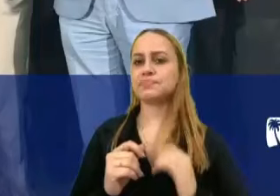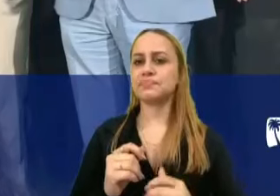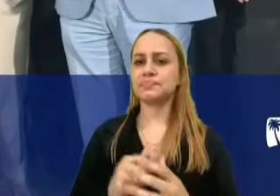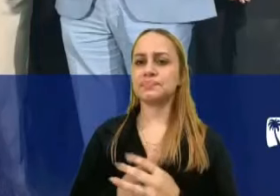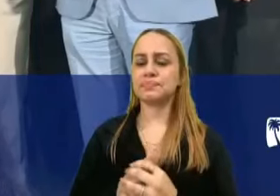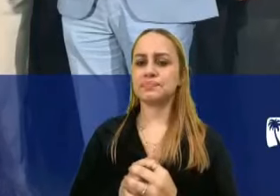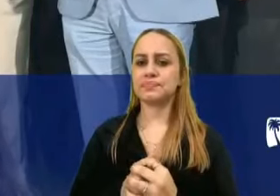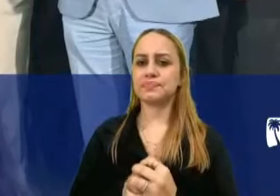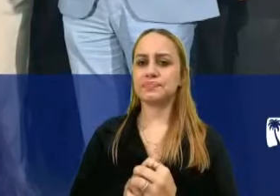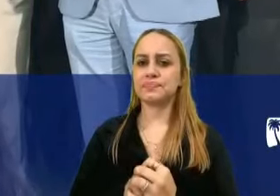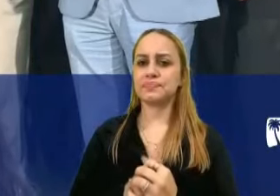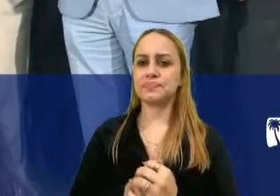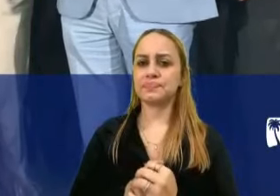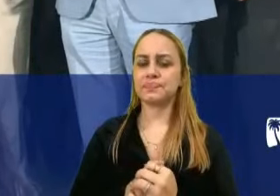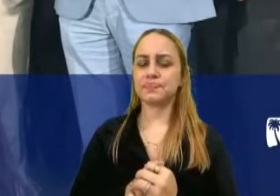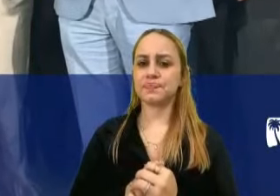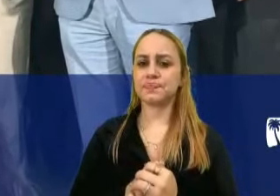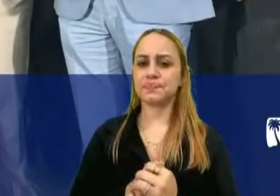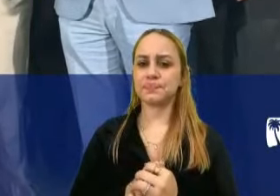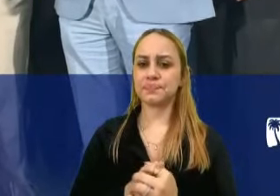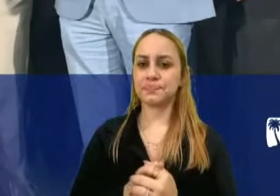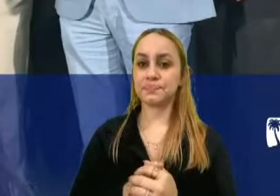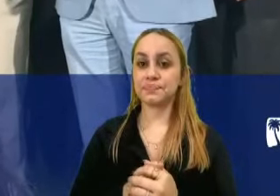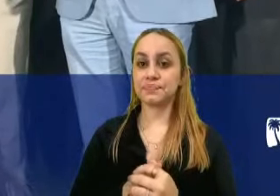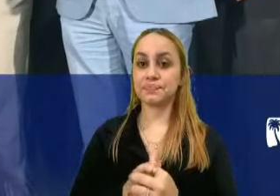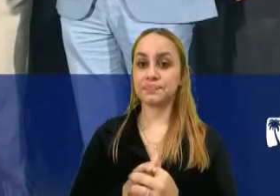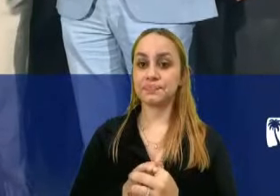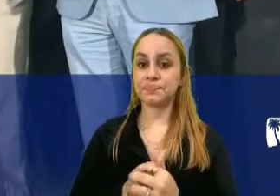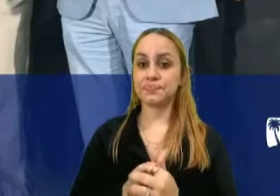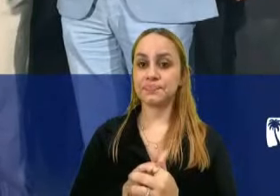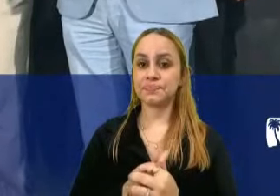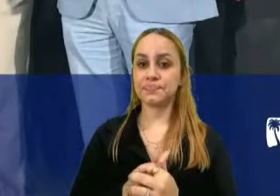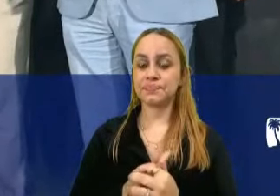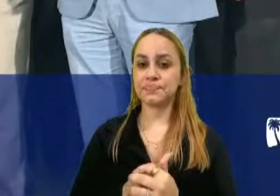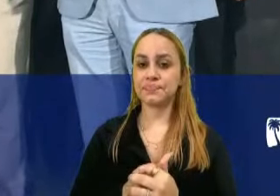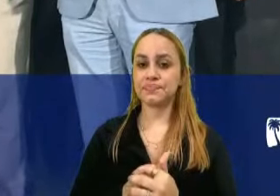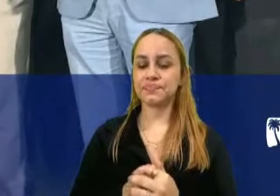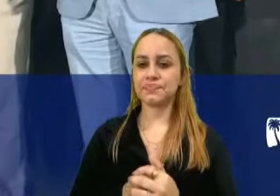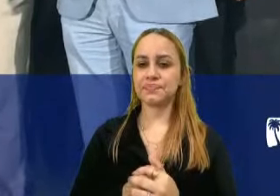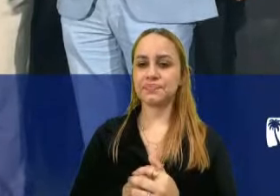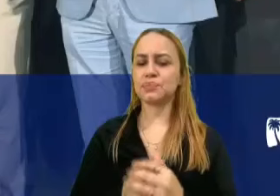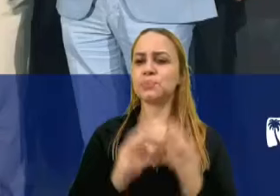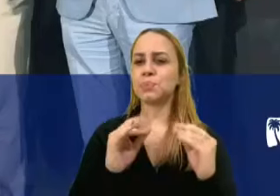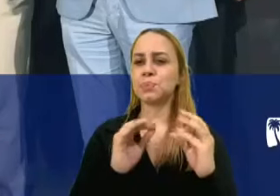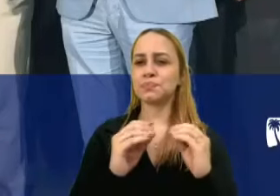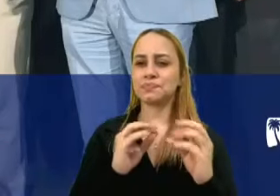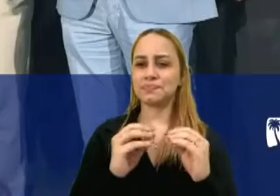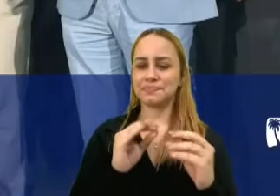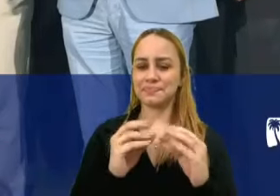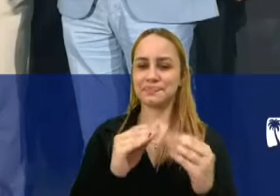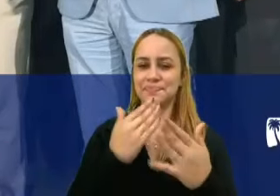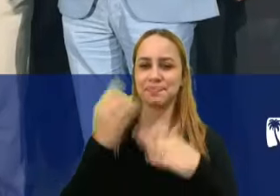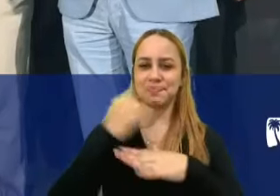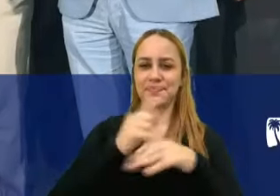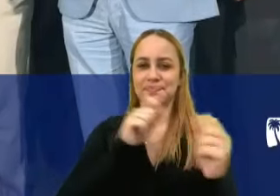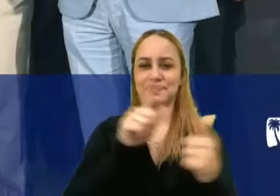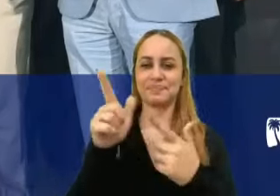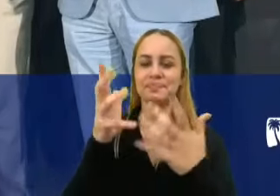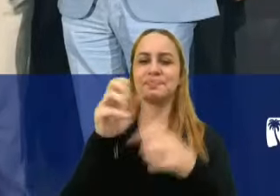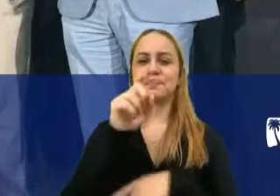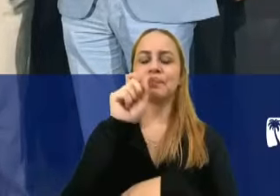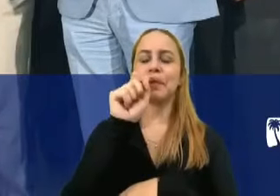fortaleza el primer día va a tener sobre el escritorio ya dos nombramientos quería saber si eso va a ser en su agenda prioritario si los va a